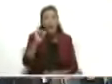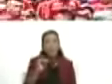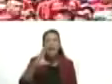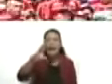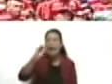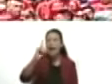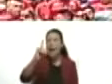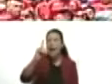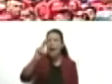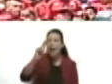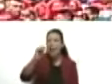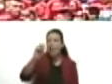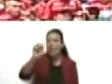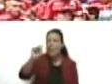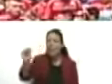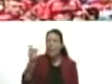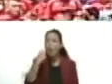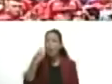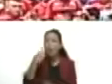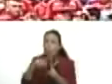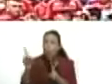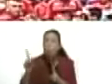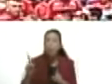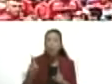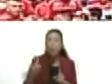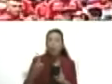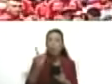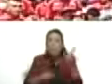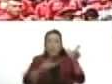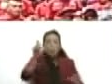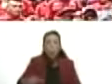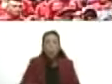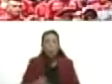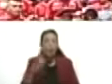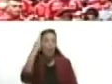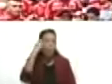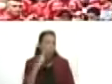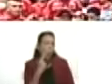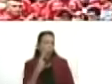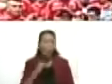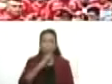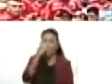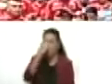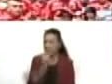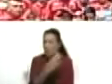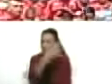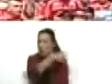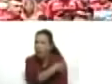Cárdenas, que existían unos bolivarianos, unos zamoranos,